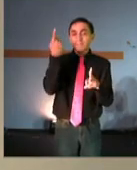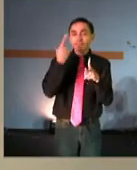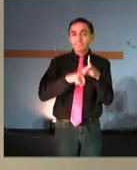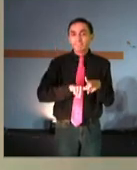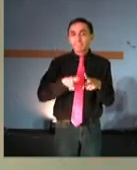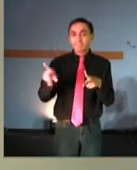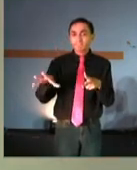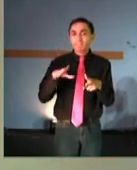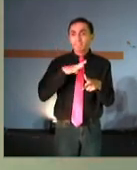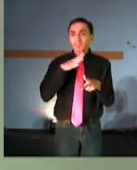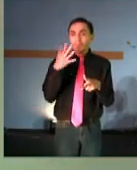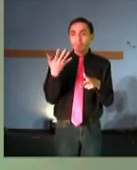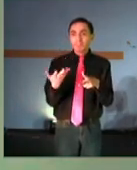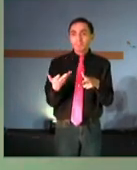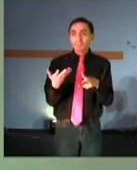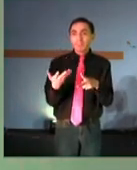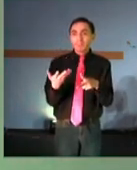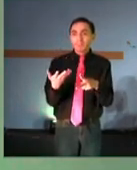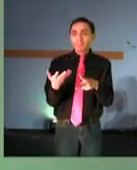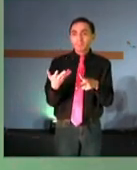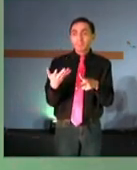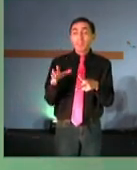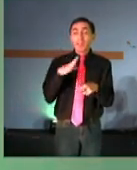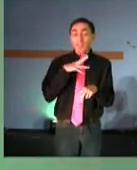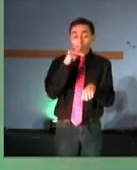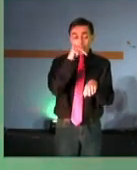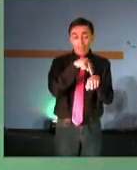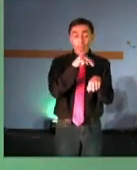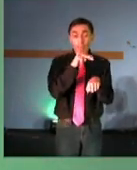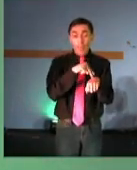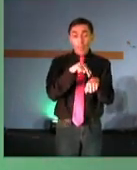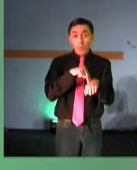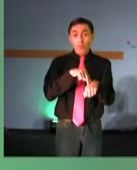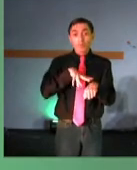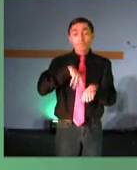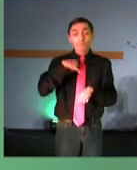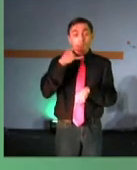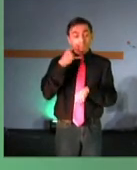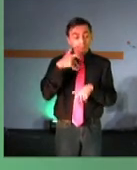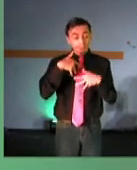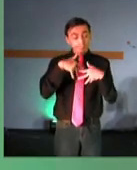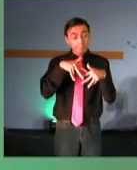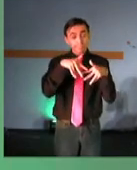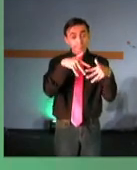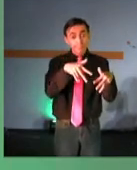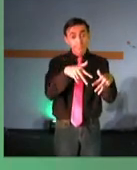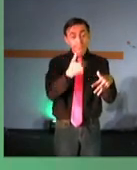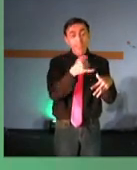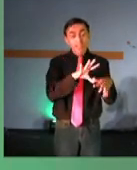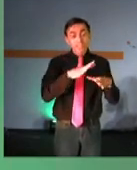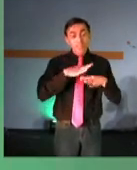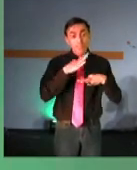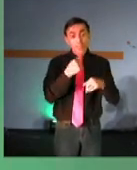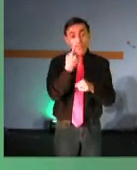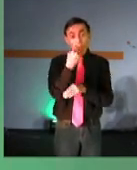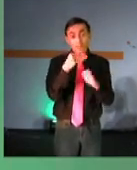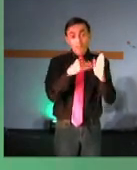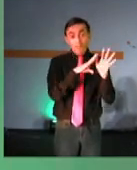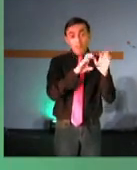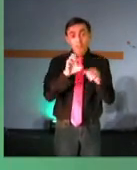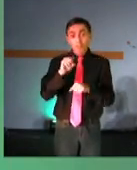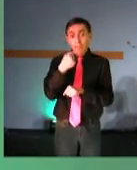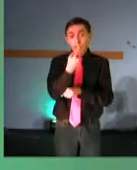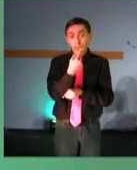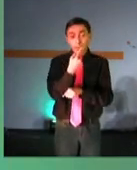en primera línea de lucha en Nicaragua, la lucha guerrillera. Y así fue que se fundó en el año 61,